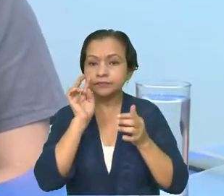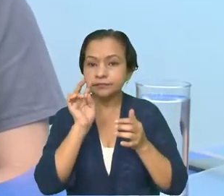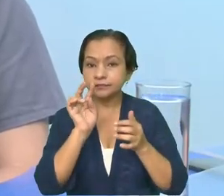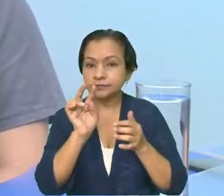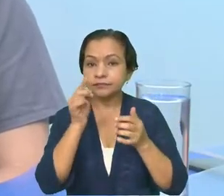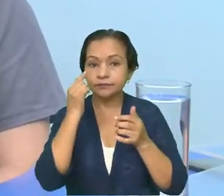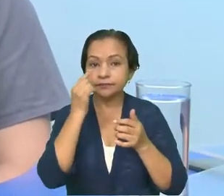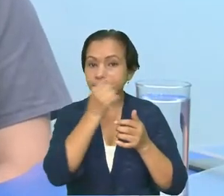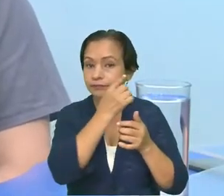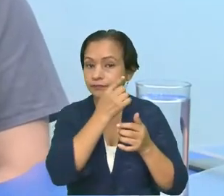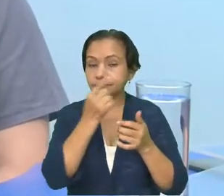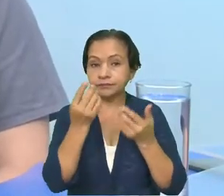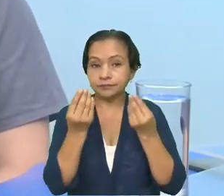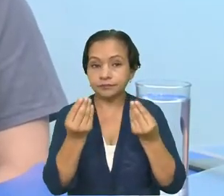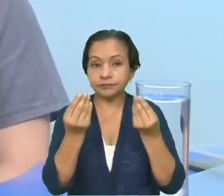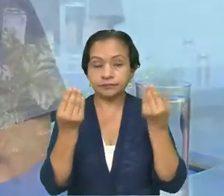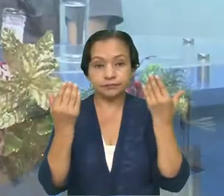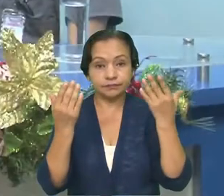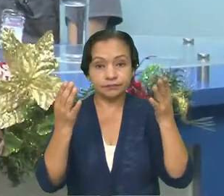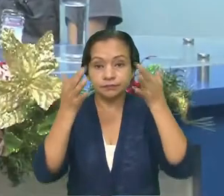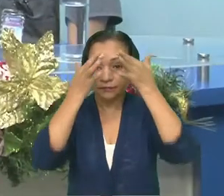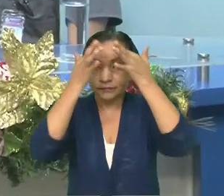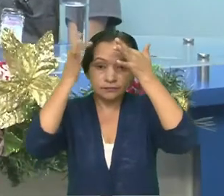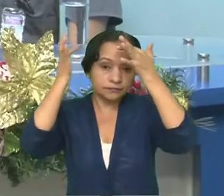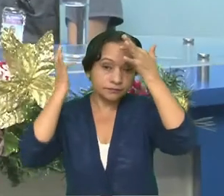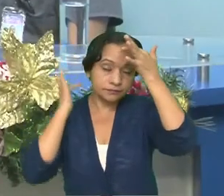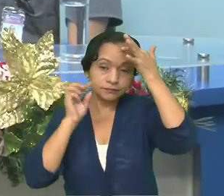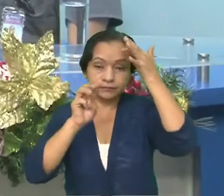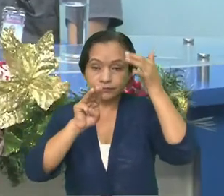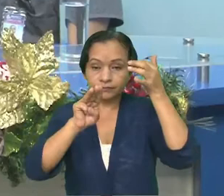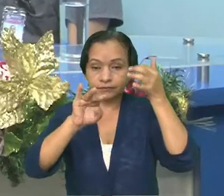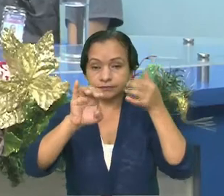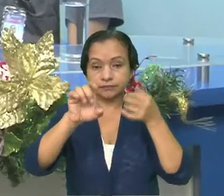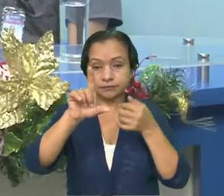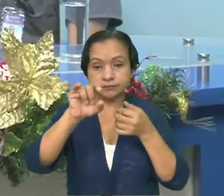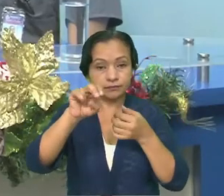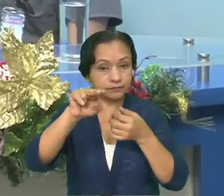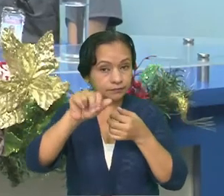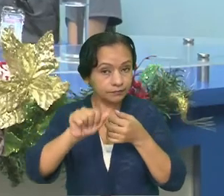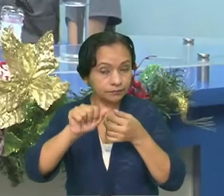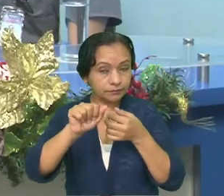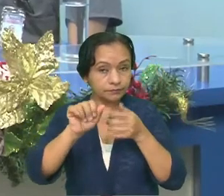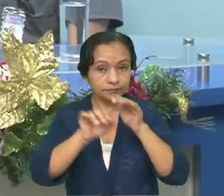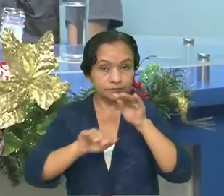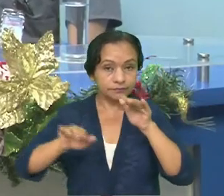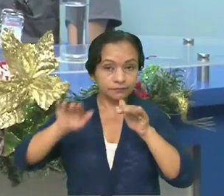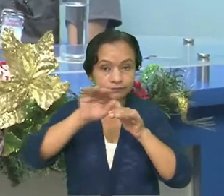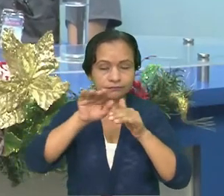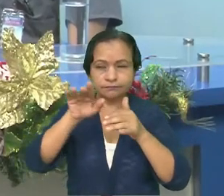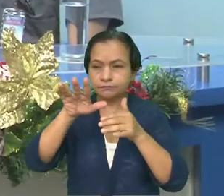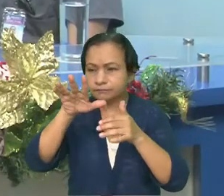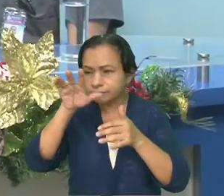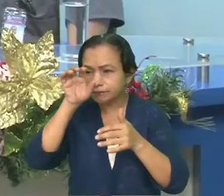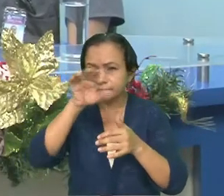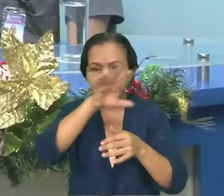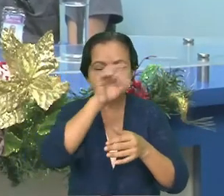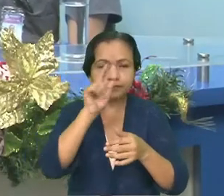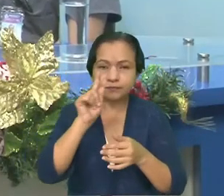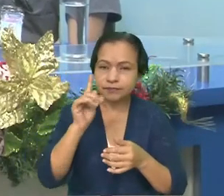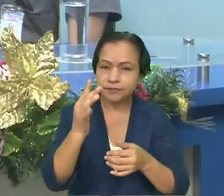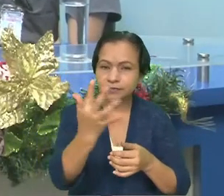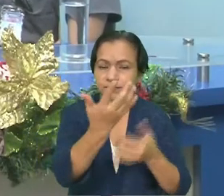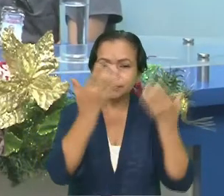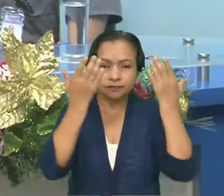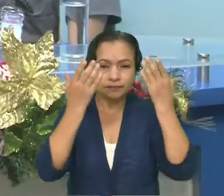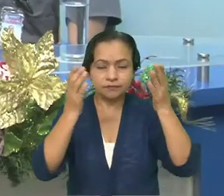tienen grandes cantidades de mielina, porque son vías. Es decir, todo lo que tiene que